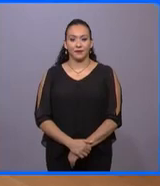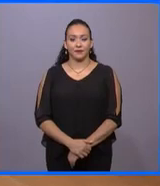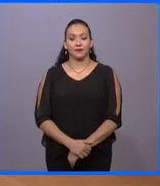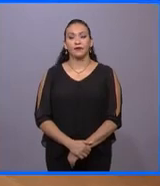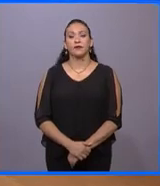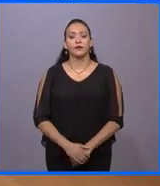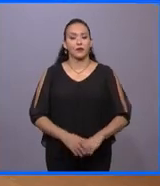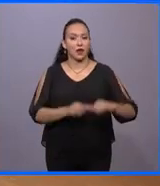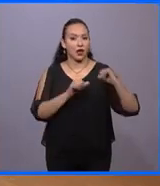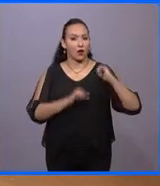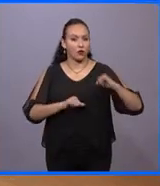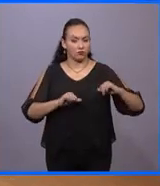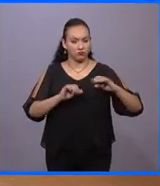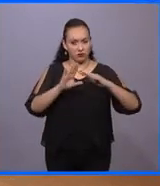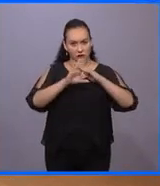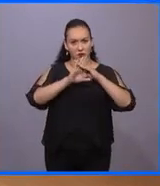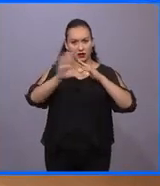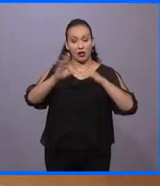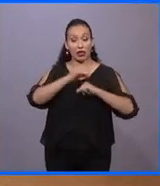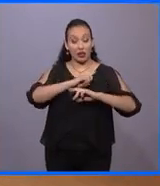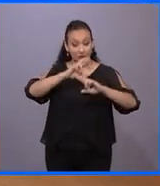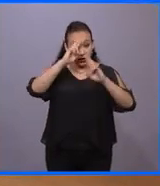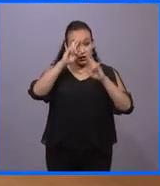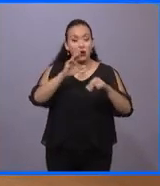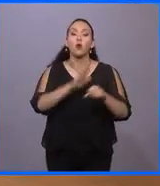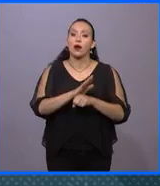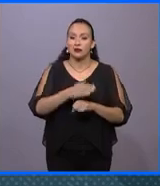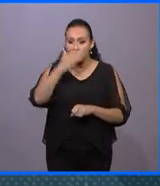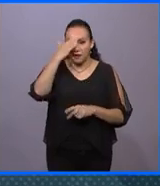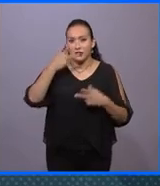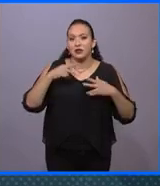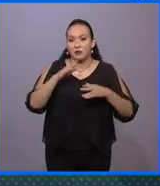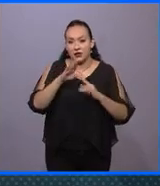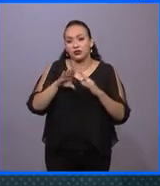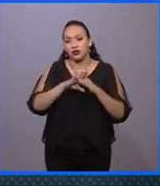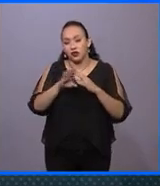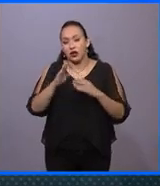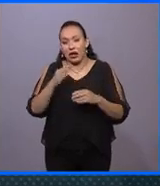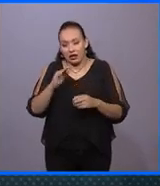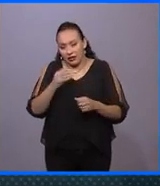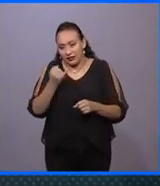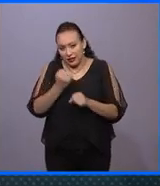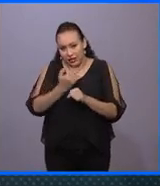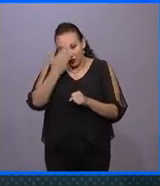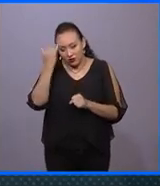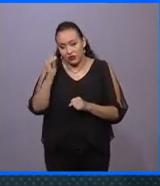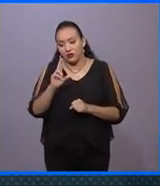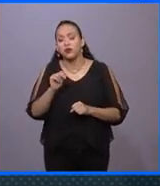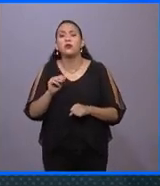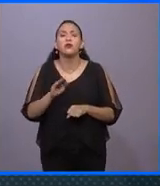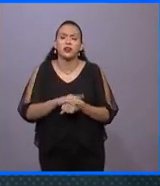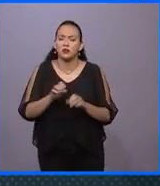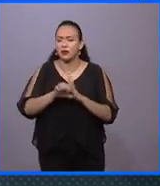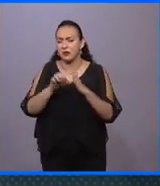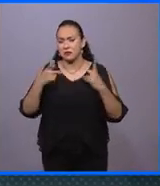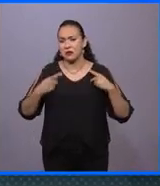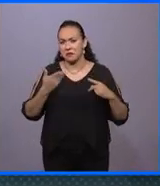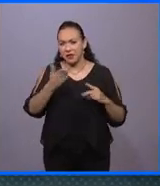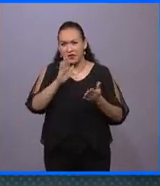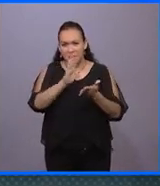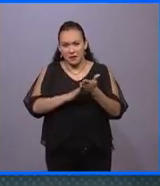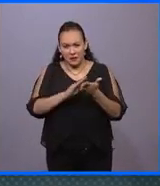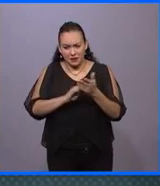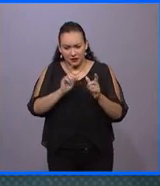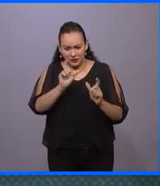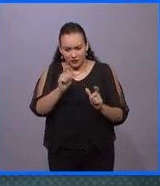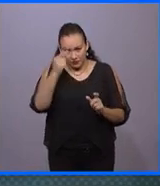Las autoridades de migración deben respetar el principio de inocencia de personas extranjeras que soliciten un documento migratorio, así lo señaló